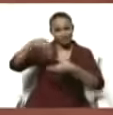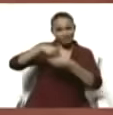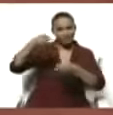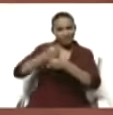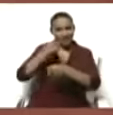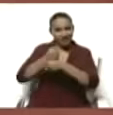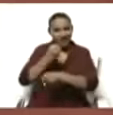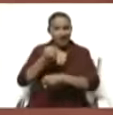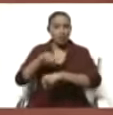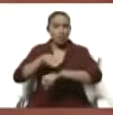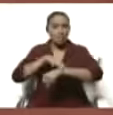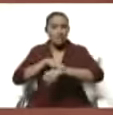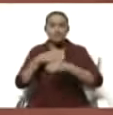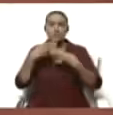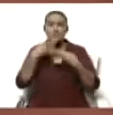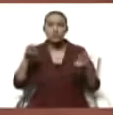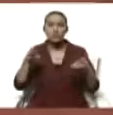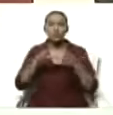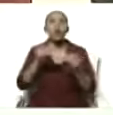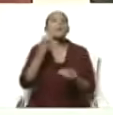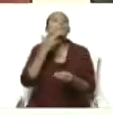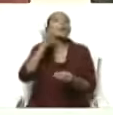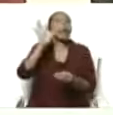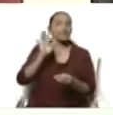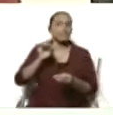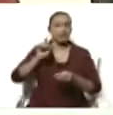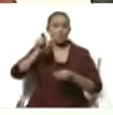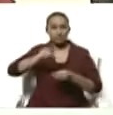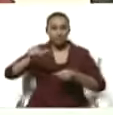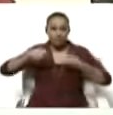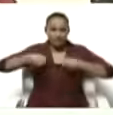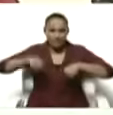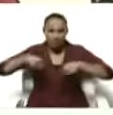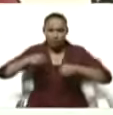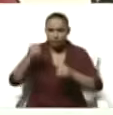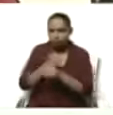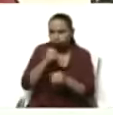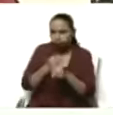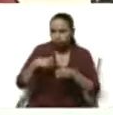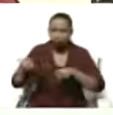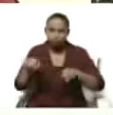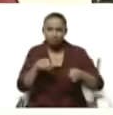ejemplo de los motorizados y motorizados por ejemplo